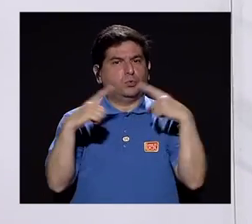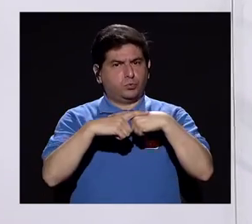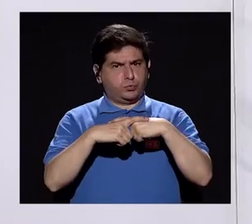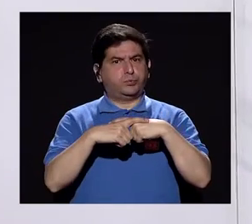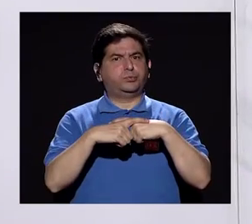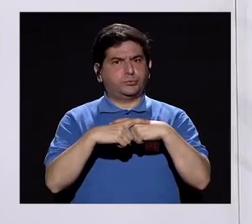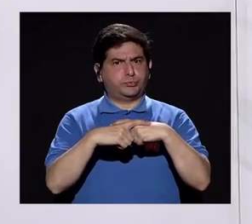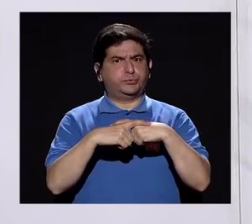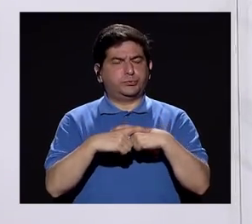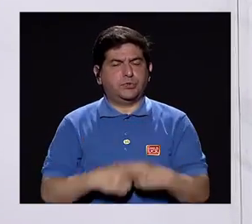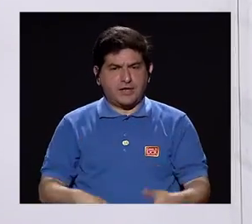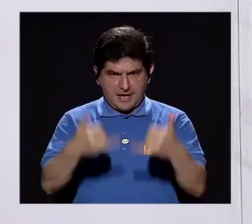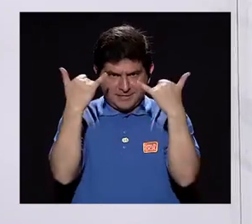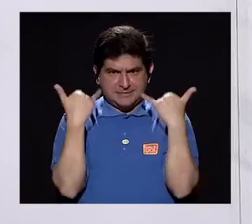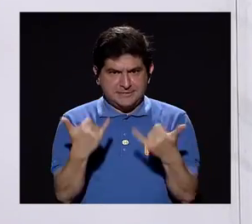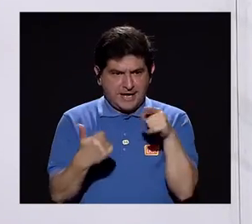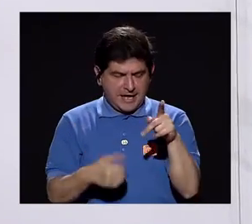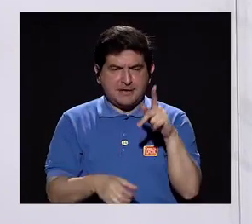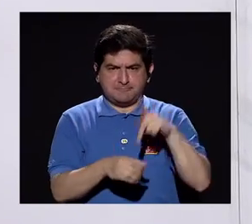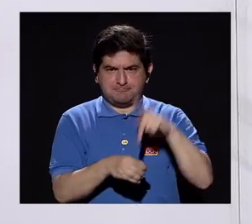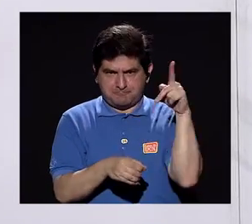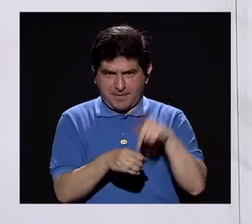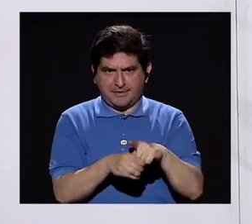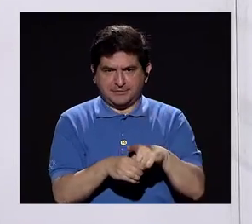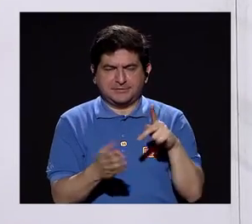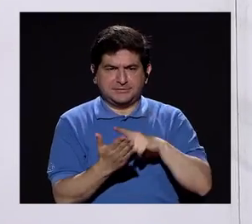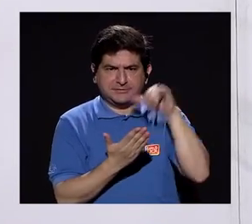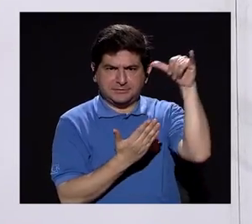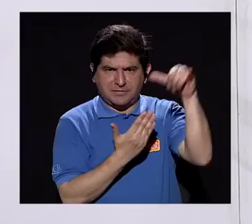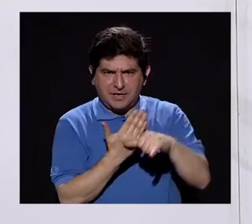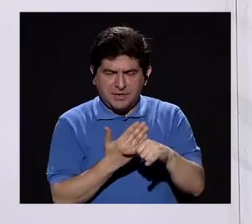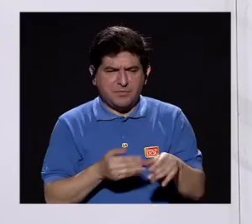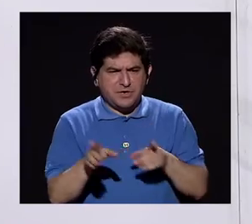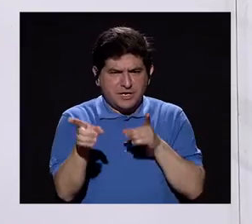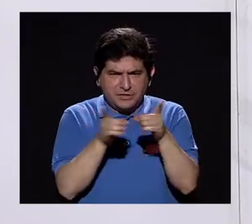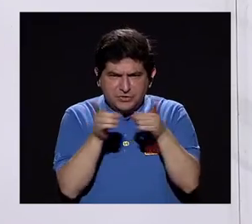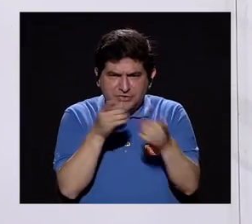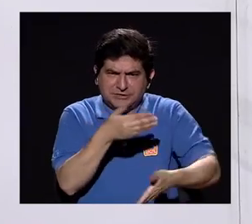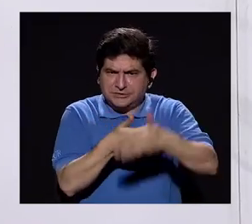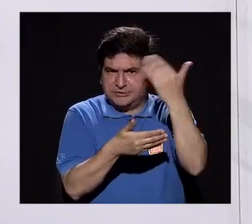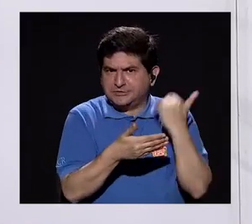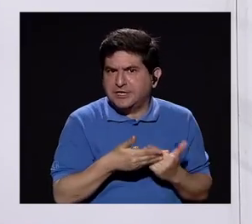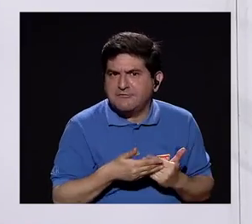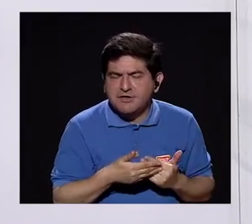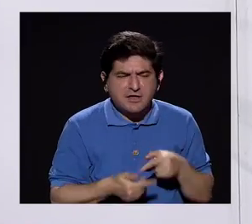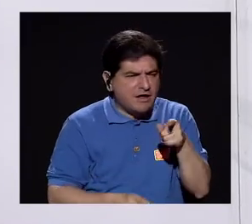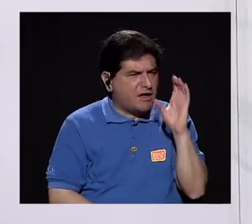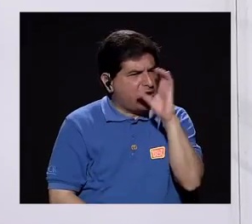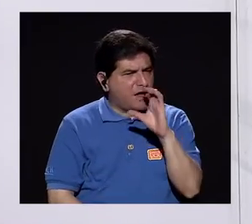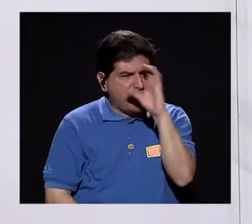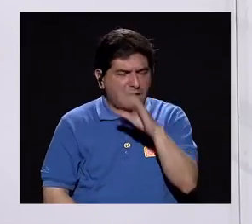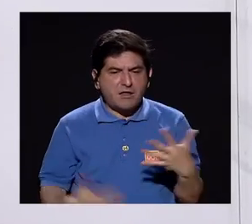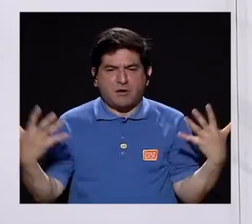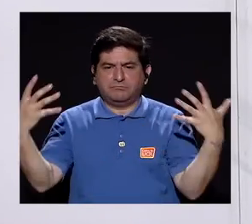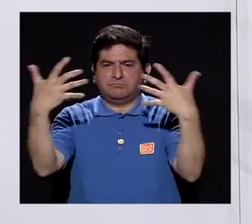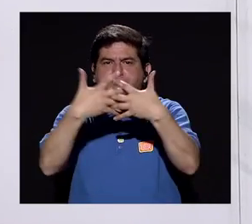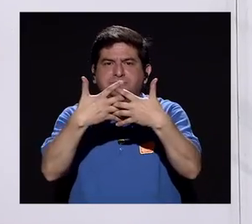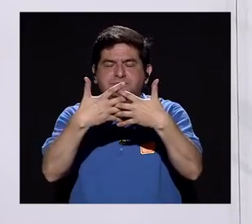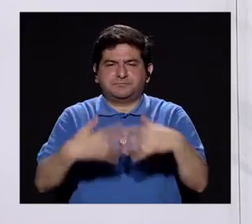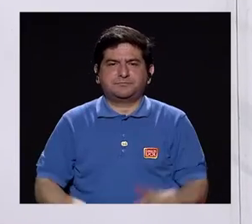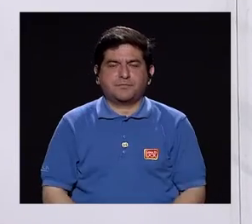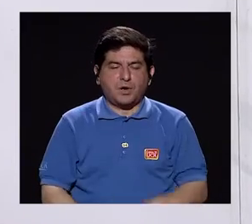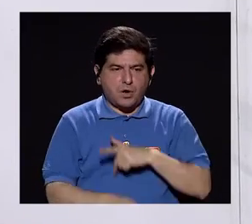entonces cuando ellas ya está ya era participante del proyecto que describí hace un momento y andaba buscando complementar